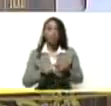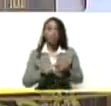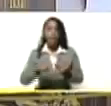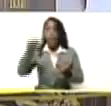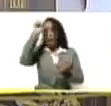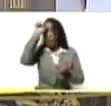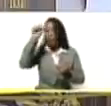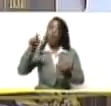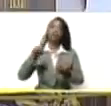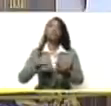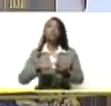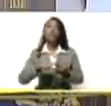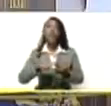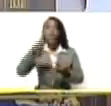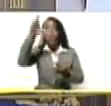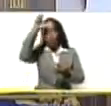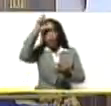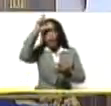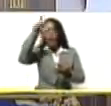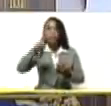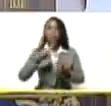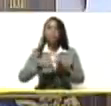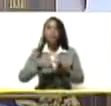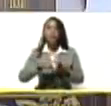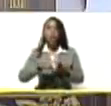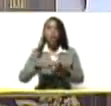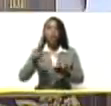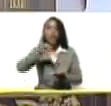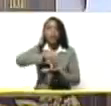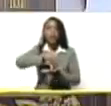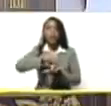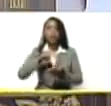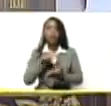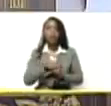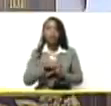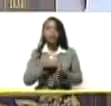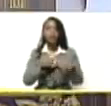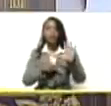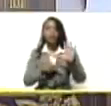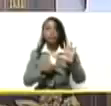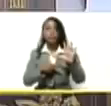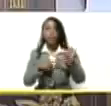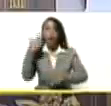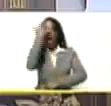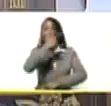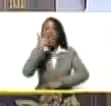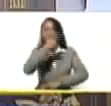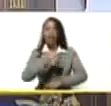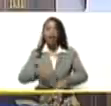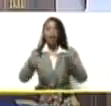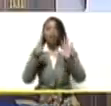india con turquía con irán con áfrica